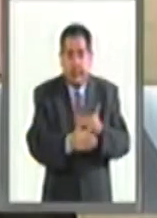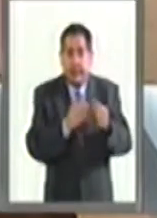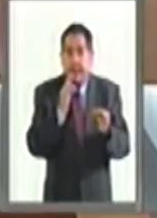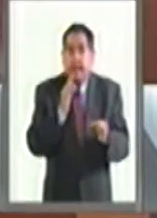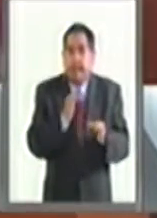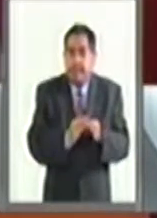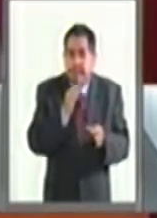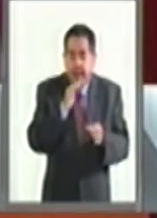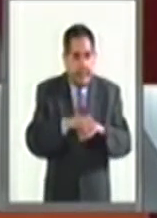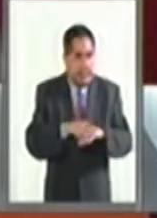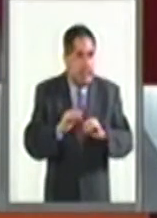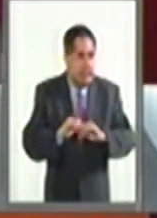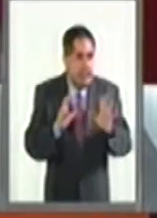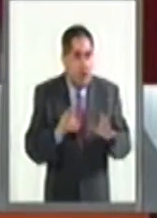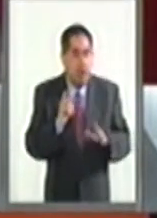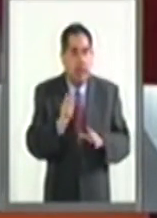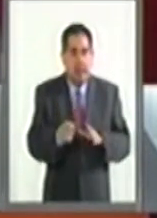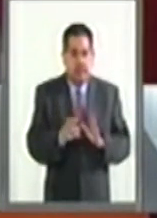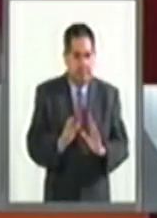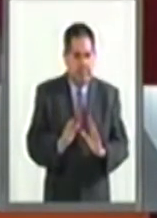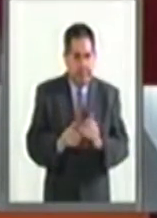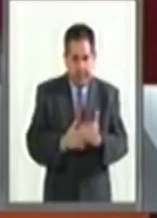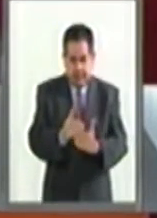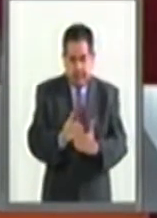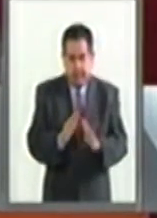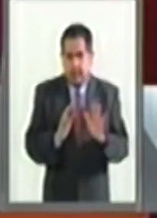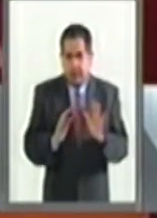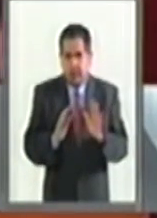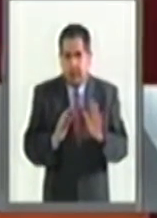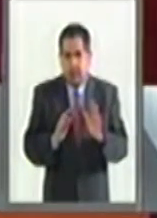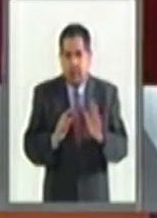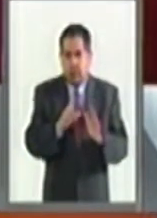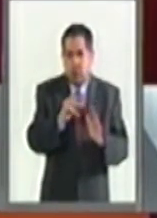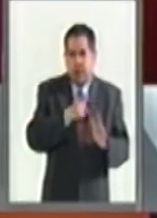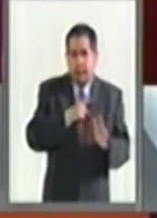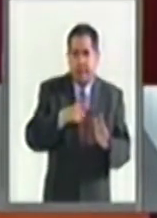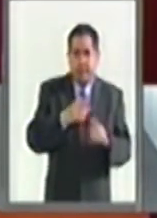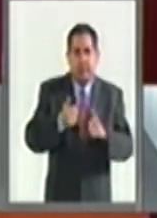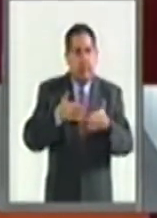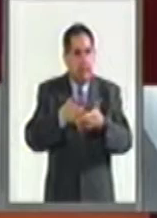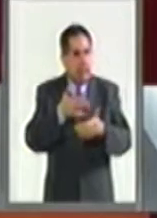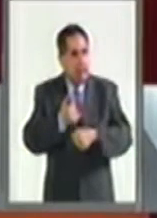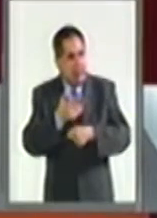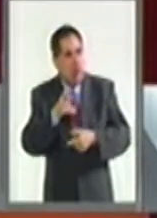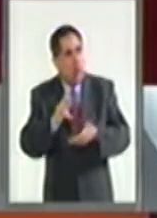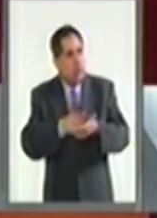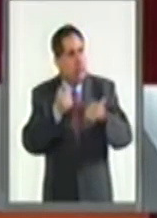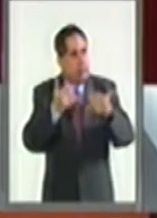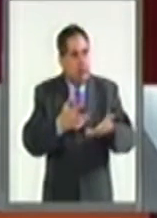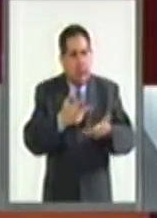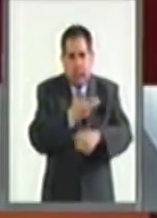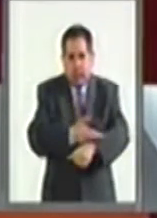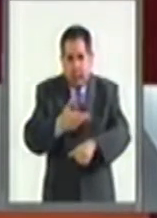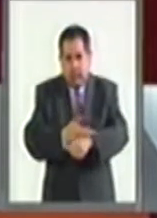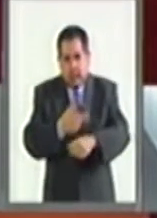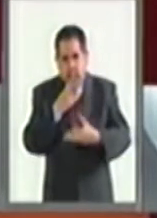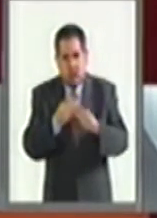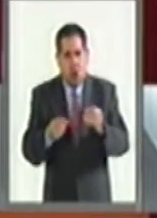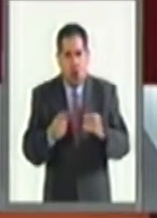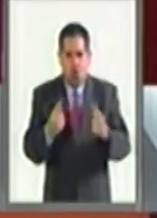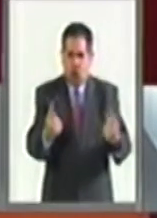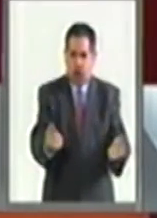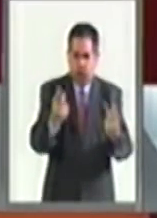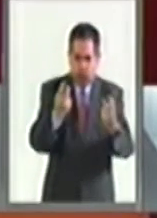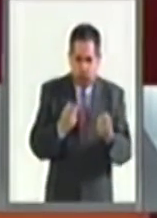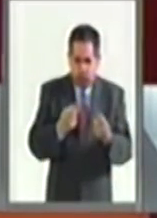procedimientos, dejando en claro que estas últimas no deben representar un obstáculo al momento de hacer el razonamiento